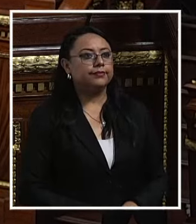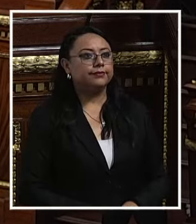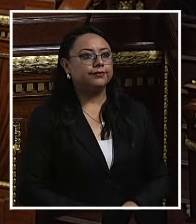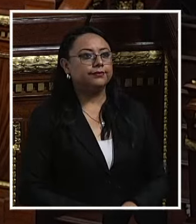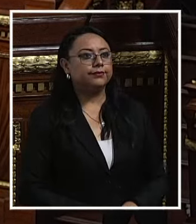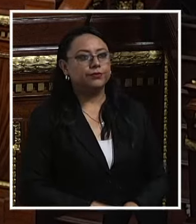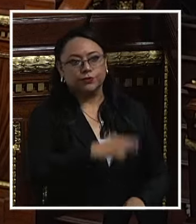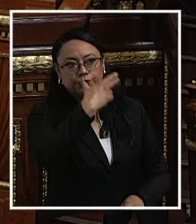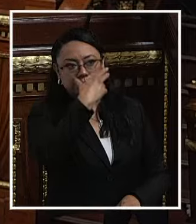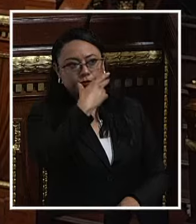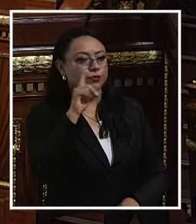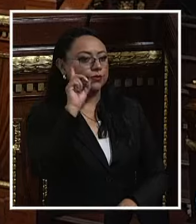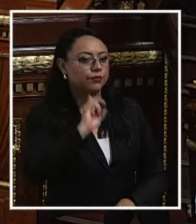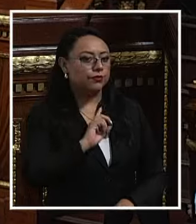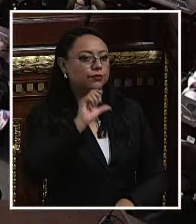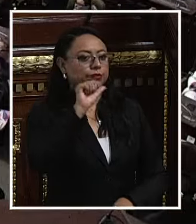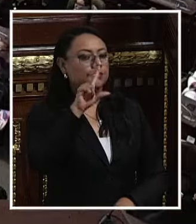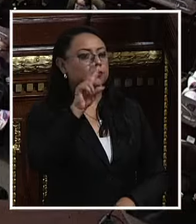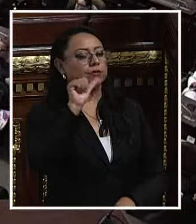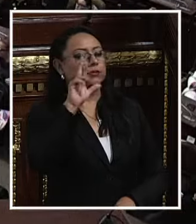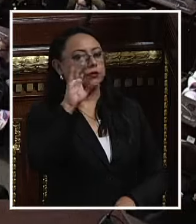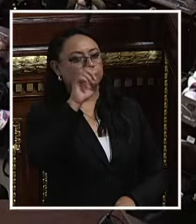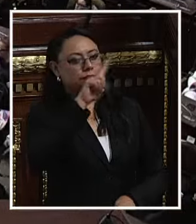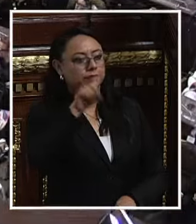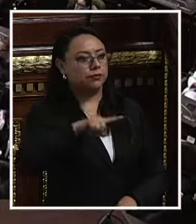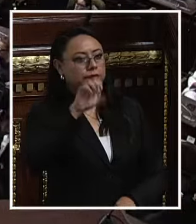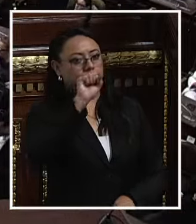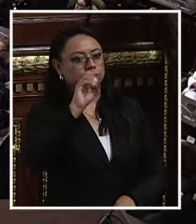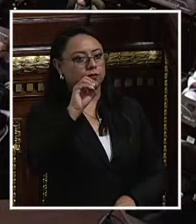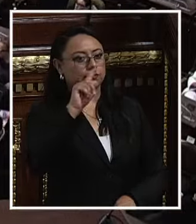Álvarez Soto, Laura Alejandra.